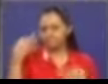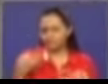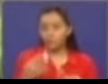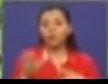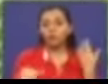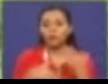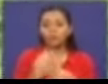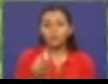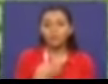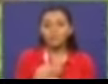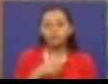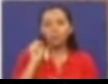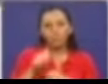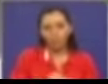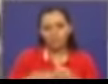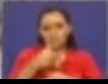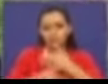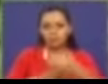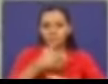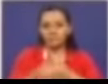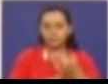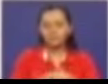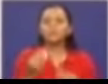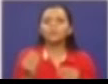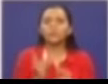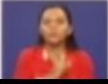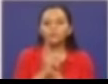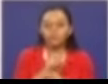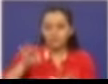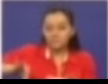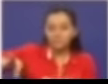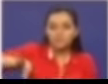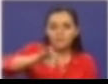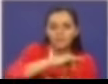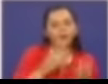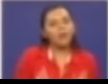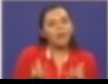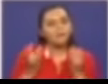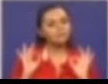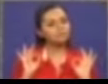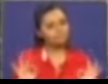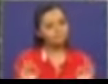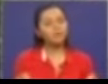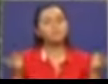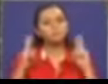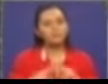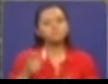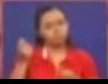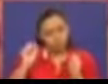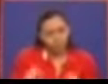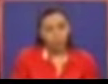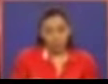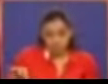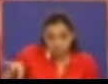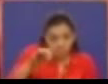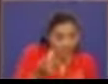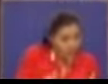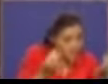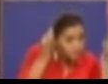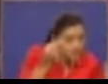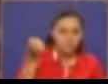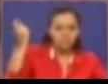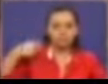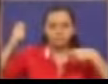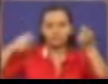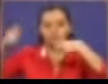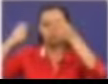la producción para el consumo local de semilla de altísima calidad e inclusive exportar algunas de las 500